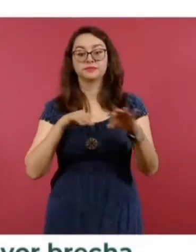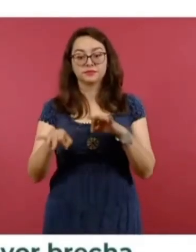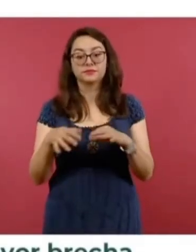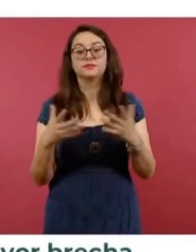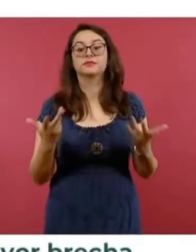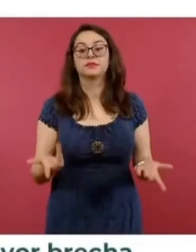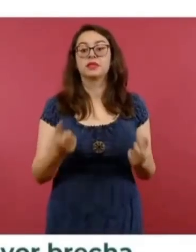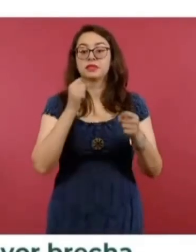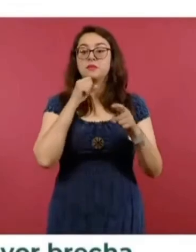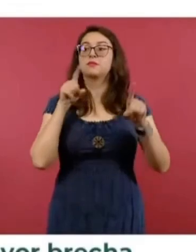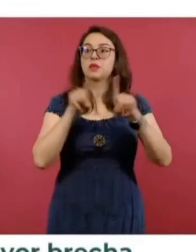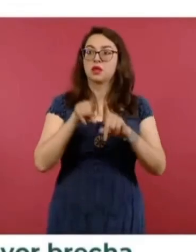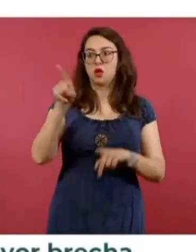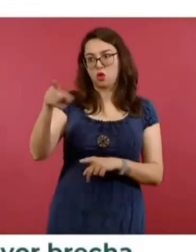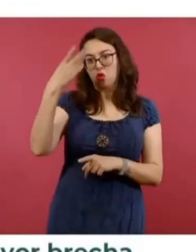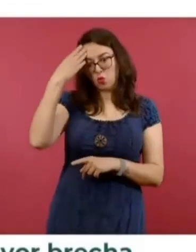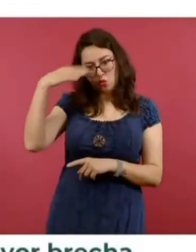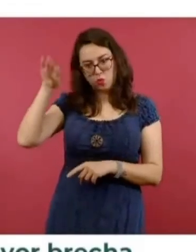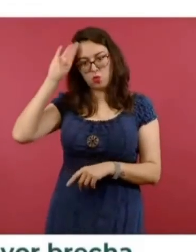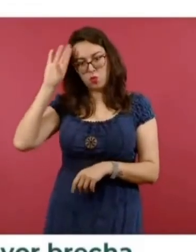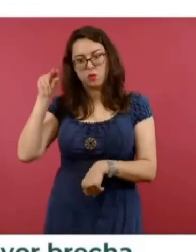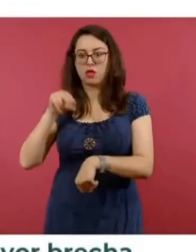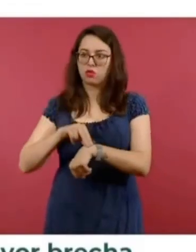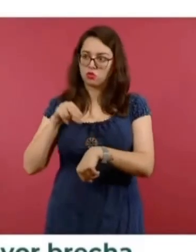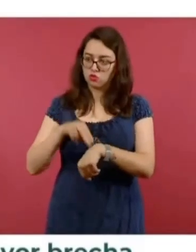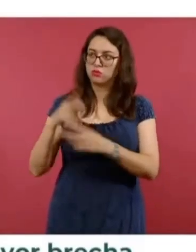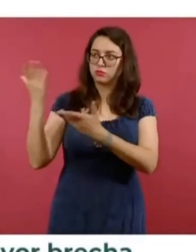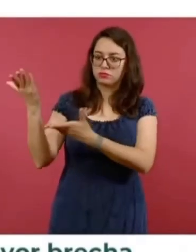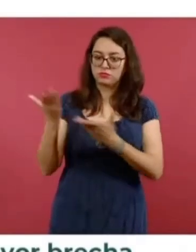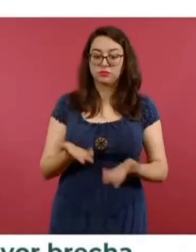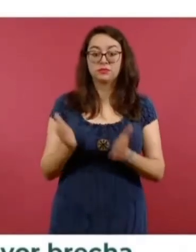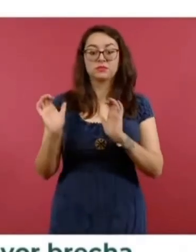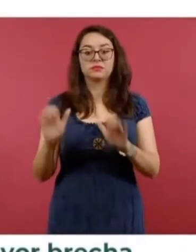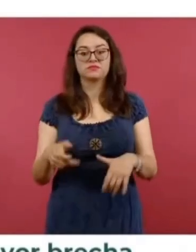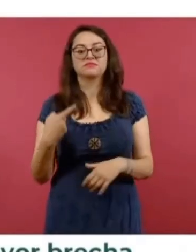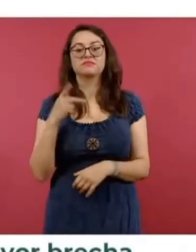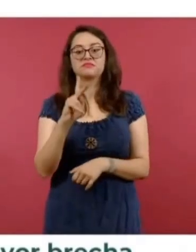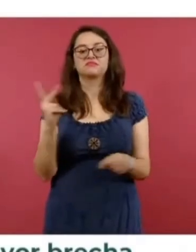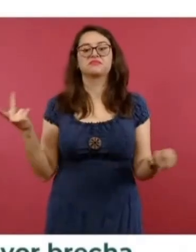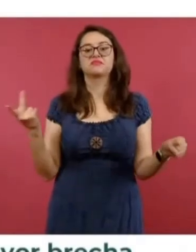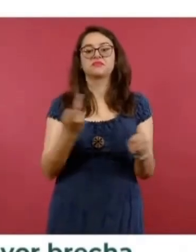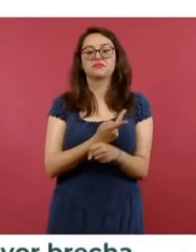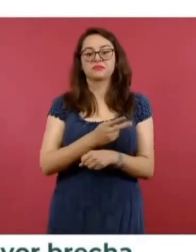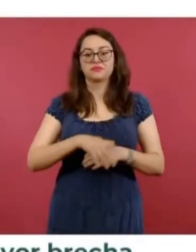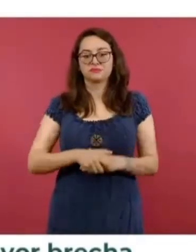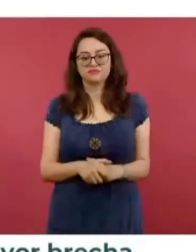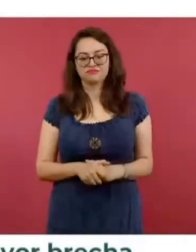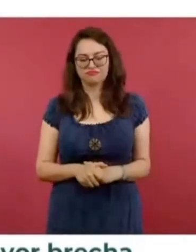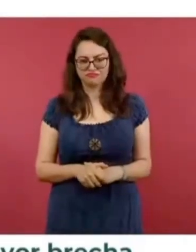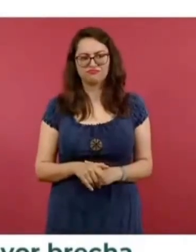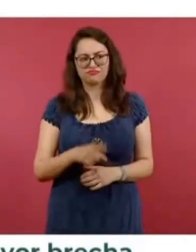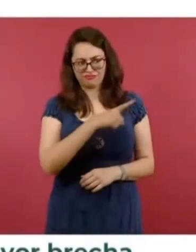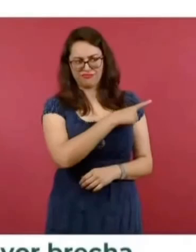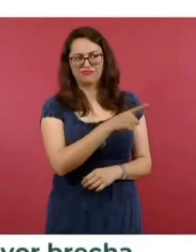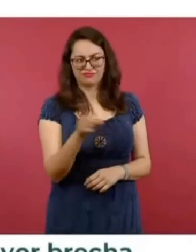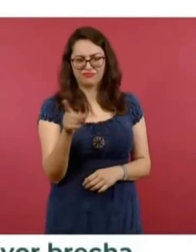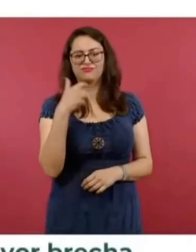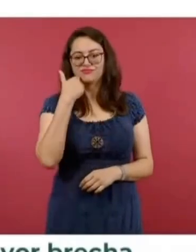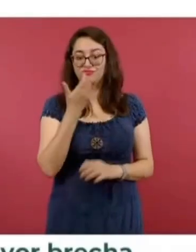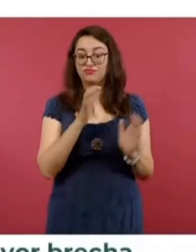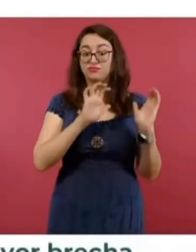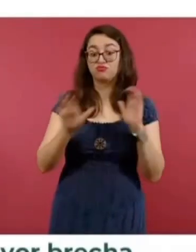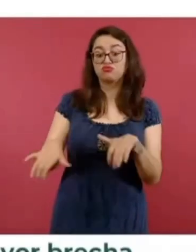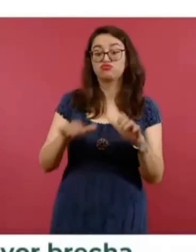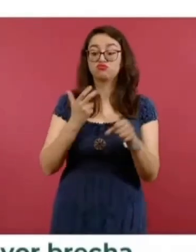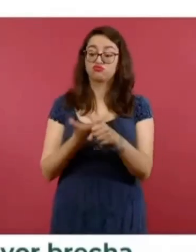servicios de salud de Cuba, pero algo pasaba siempre, se poblaban rápidamente las especialidades en hospitales grandes